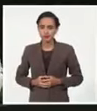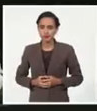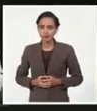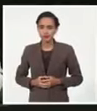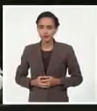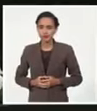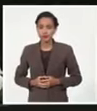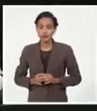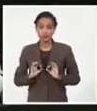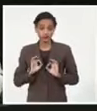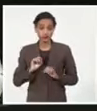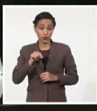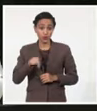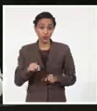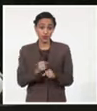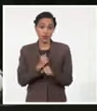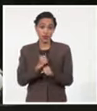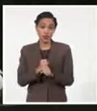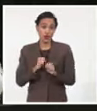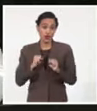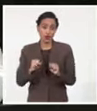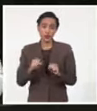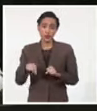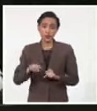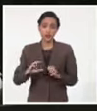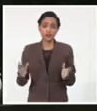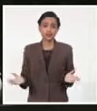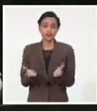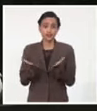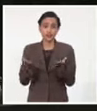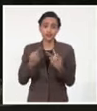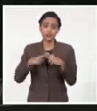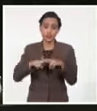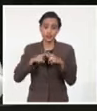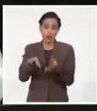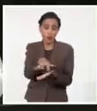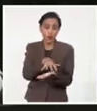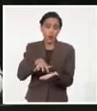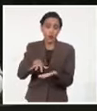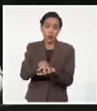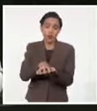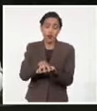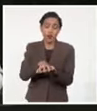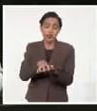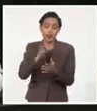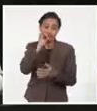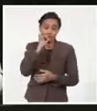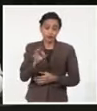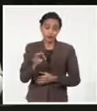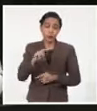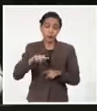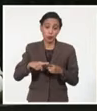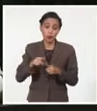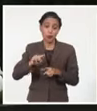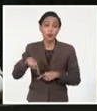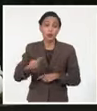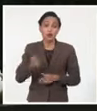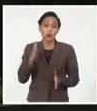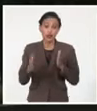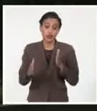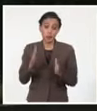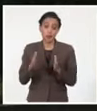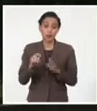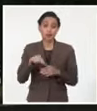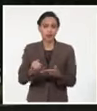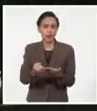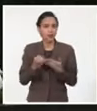Y es que hoy se trabaja intensamente para recuperar la infraestructura tabacalera de cara al inicio de la próxima campaña, con el apoyo de brigadas